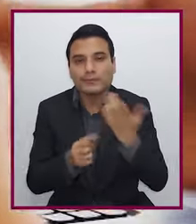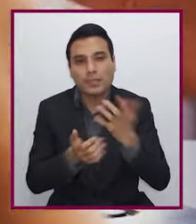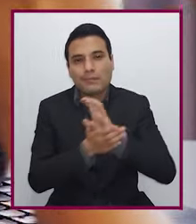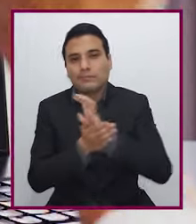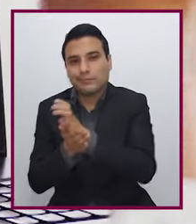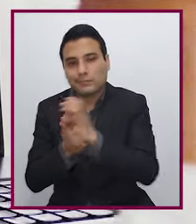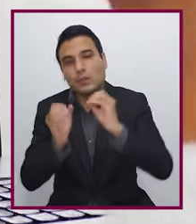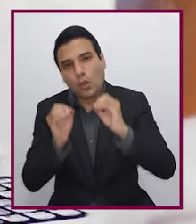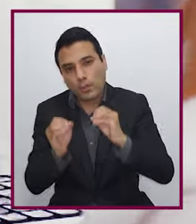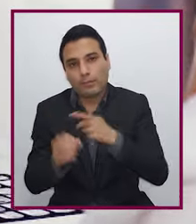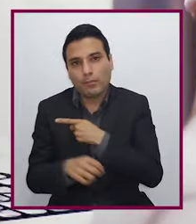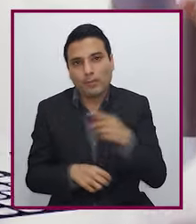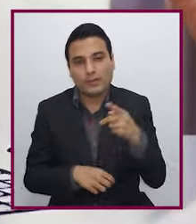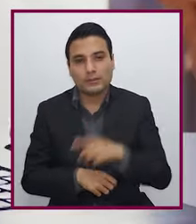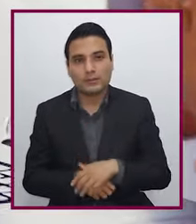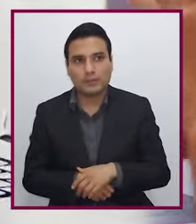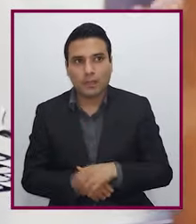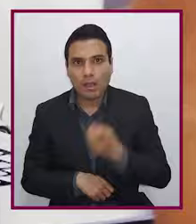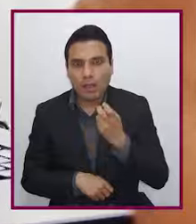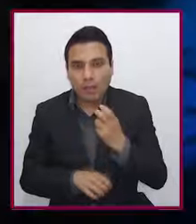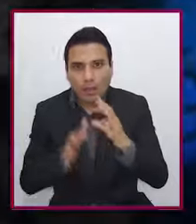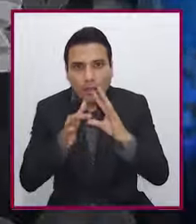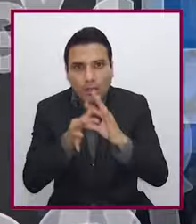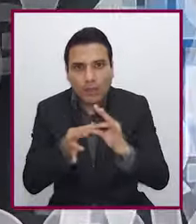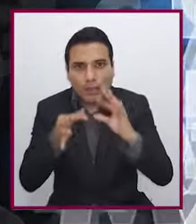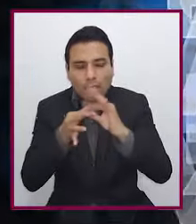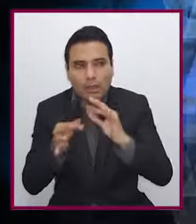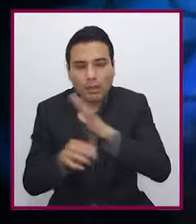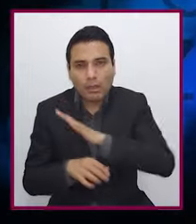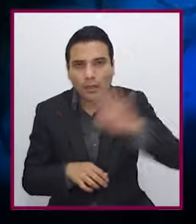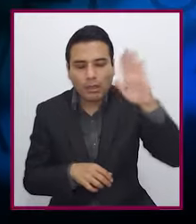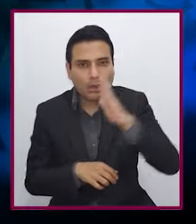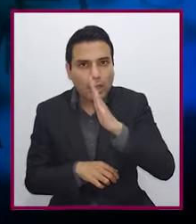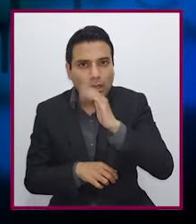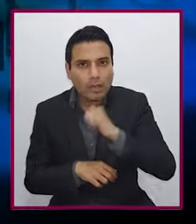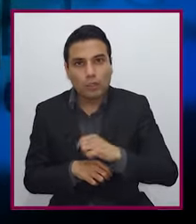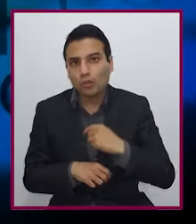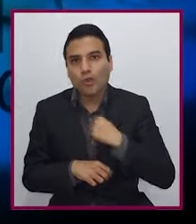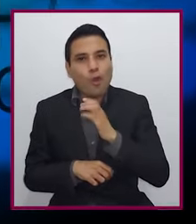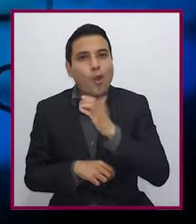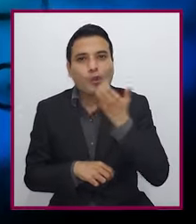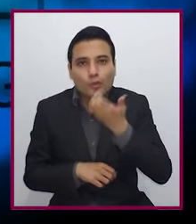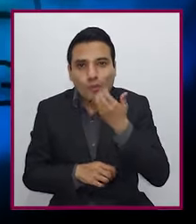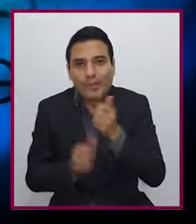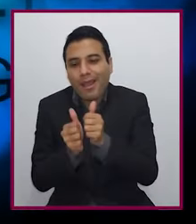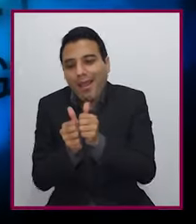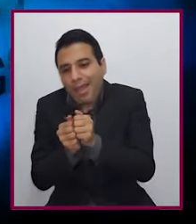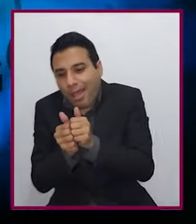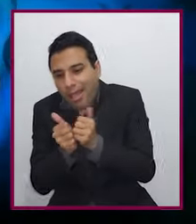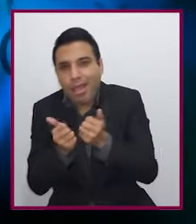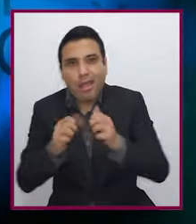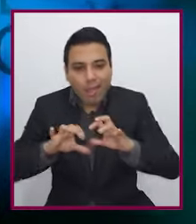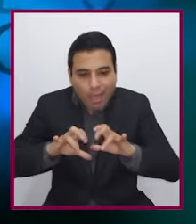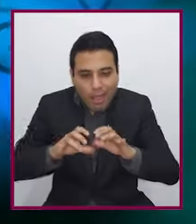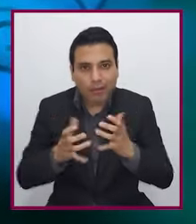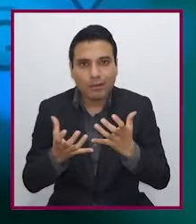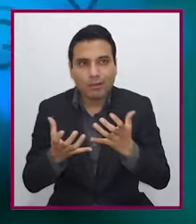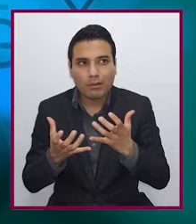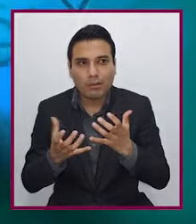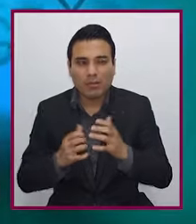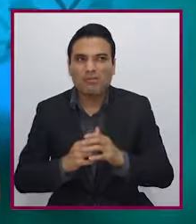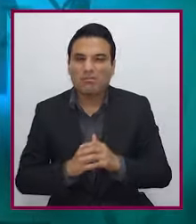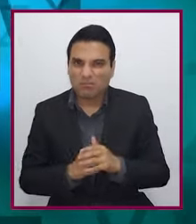digital son la marginalidad y la pobreza. No puedo creer todo esto que me cuentas, Gaby. Creo que estoy tan acostumbrado al uso de las